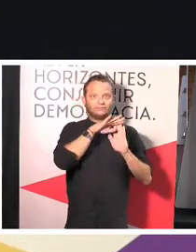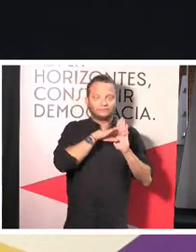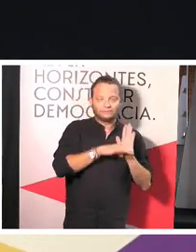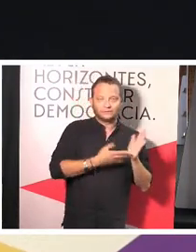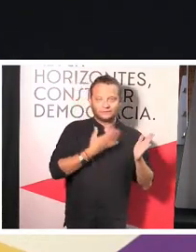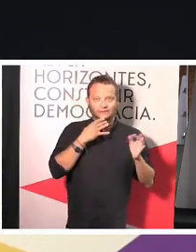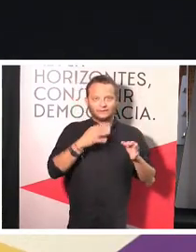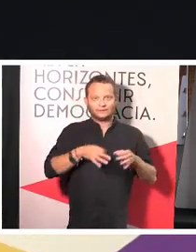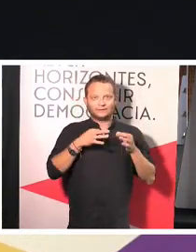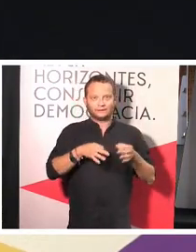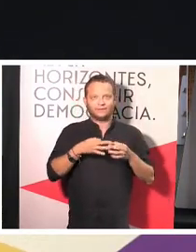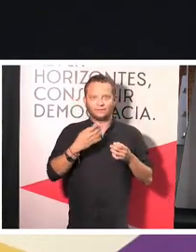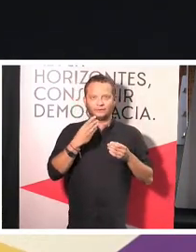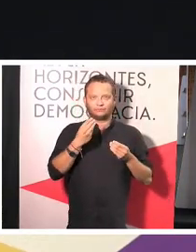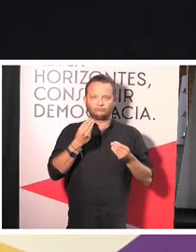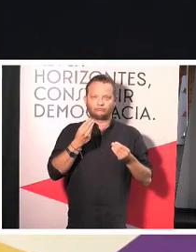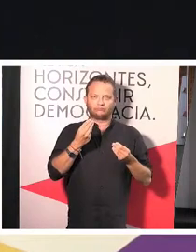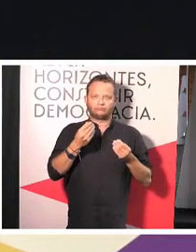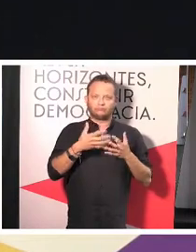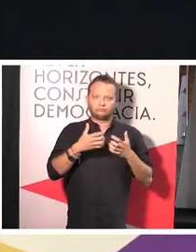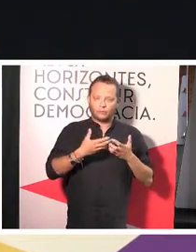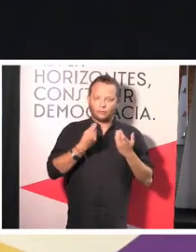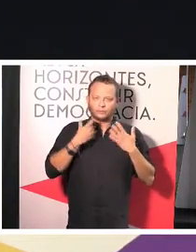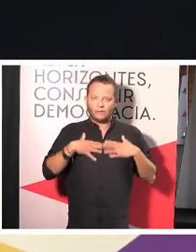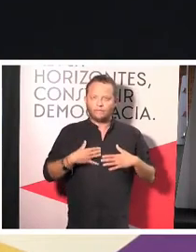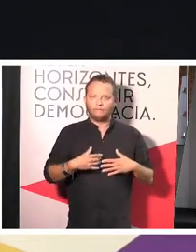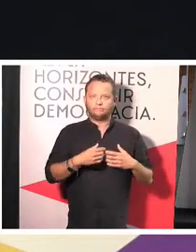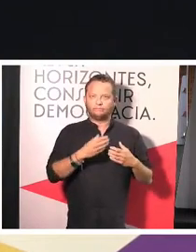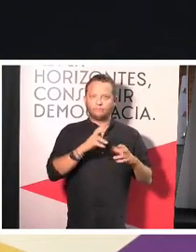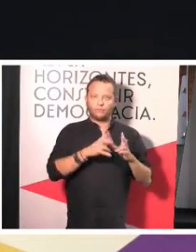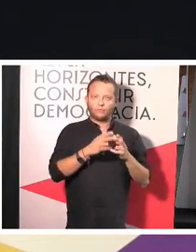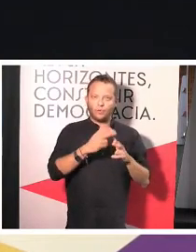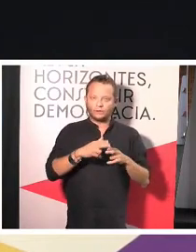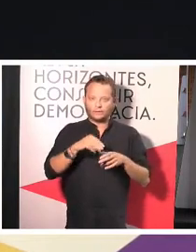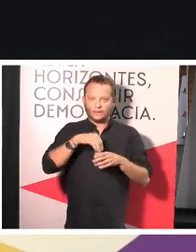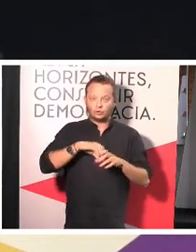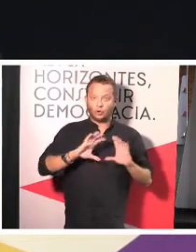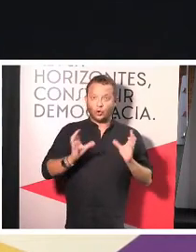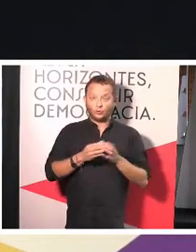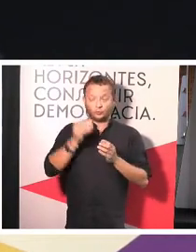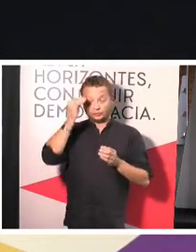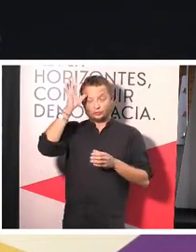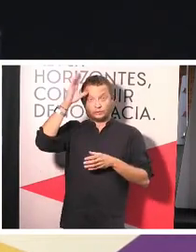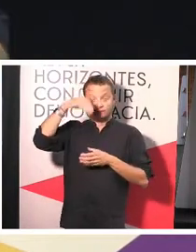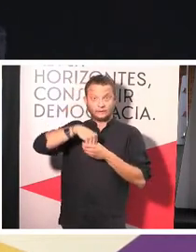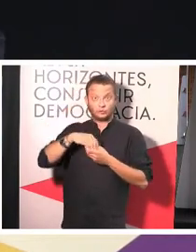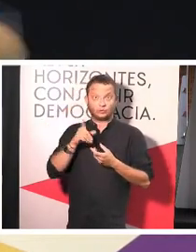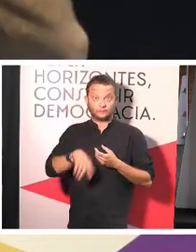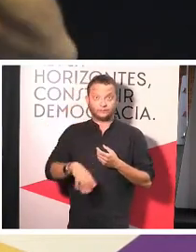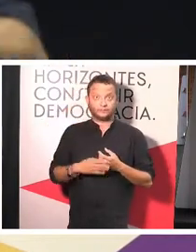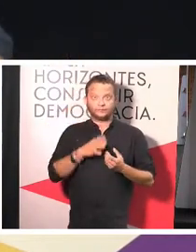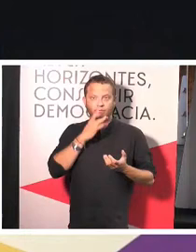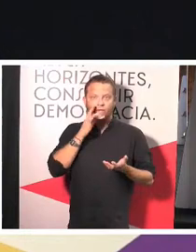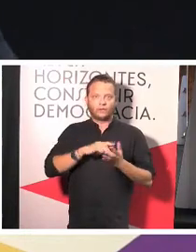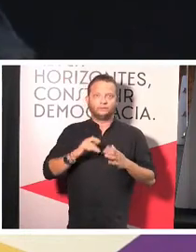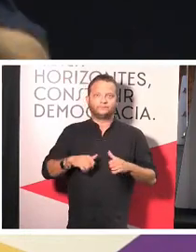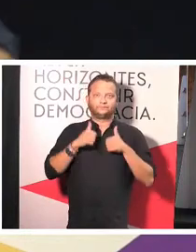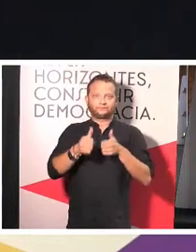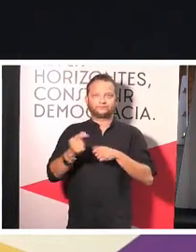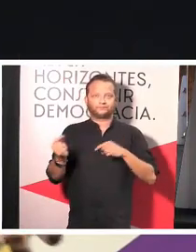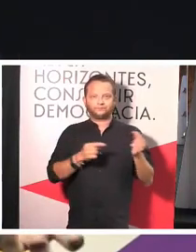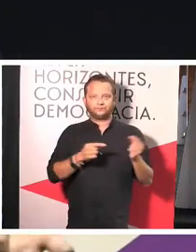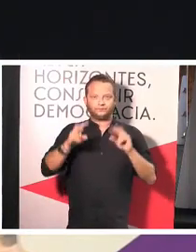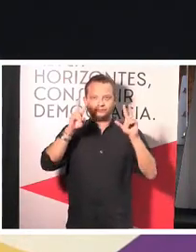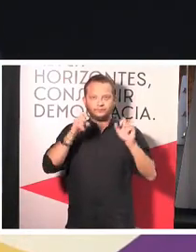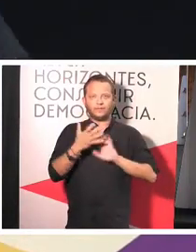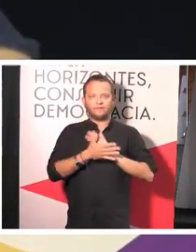que están presentes en bastantes formaciones y en bastantes grupos intelectuales, ¿no? Entonces yo creo que es hora de empezar a debatir de esto cuando